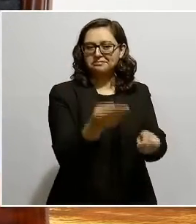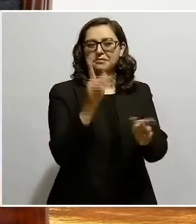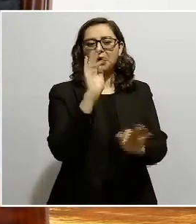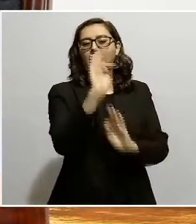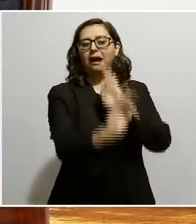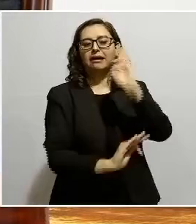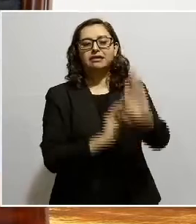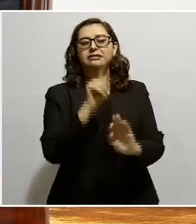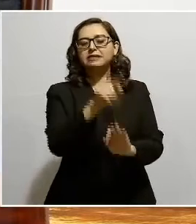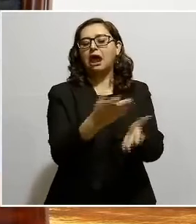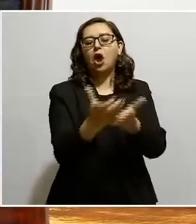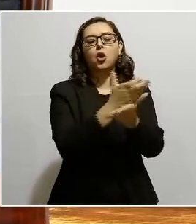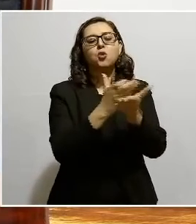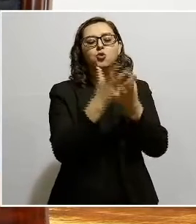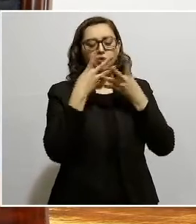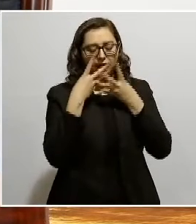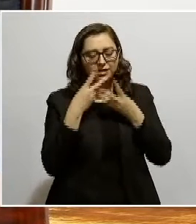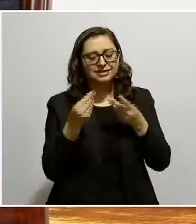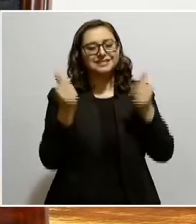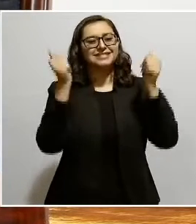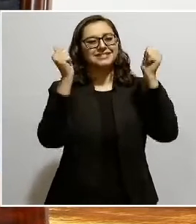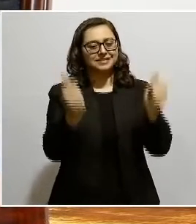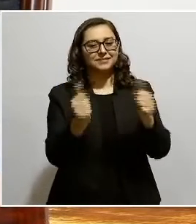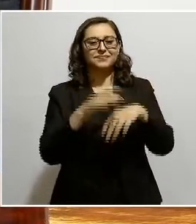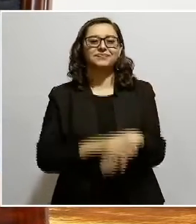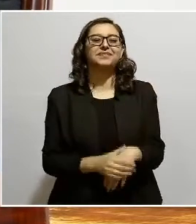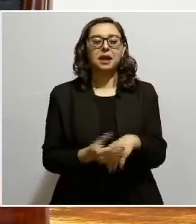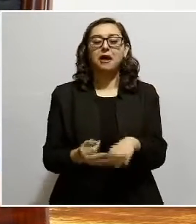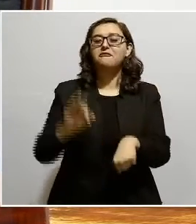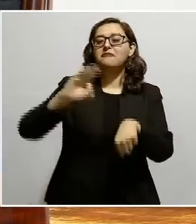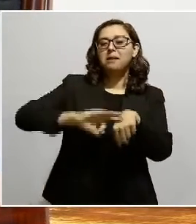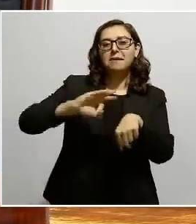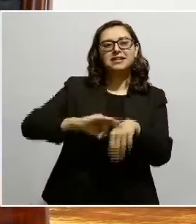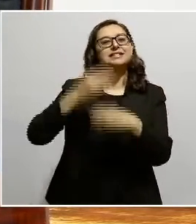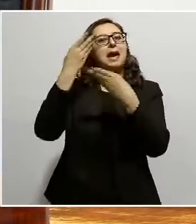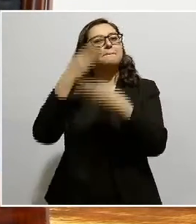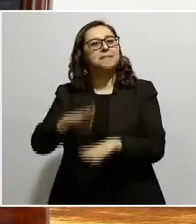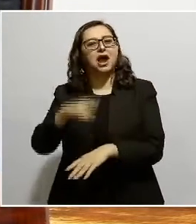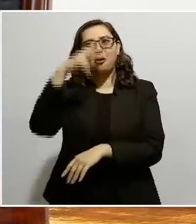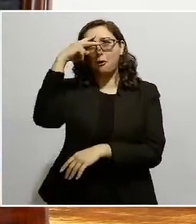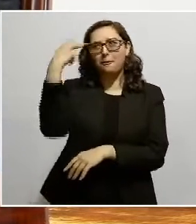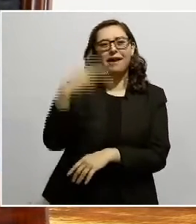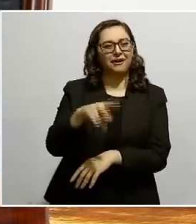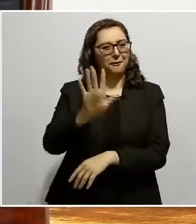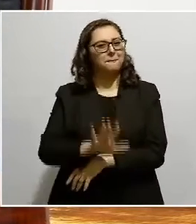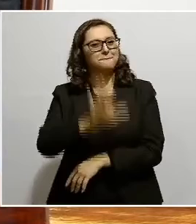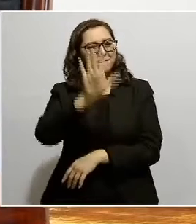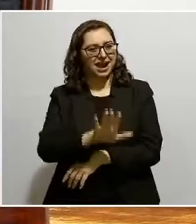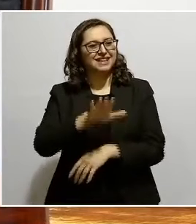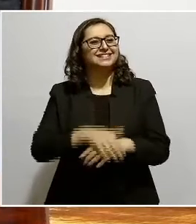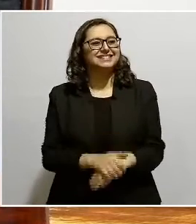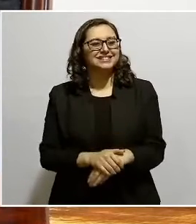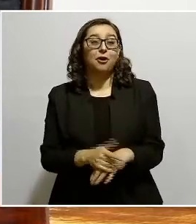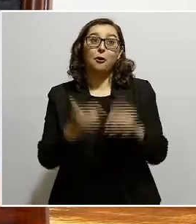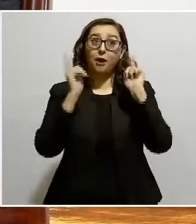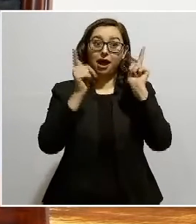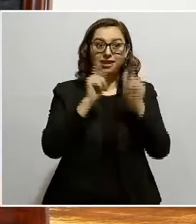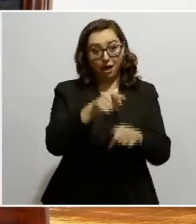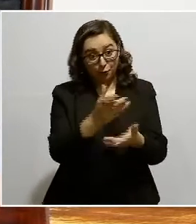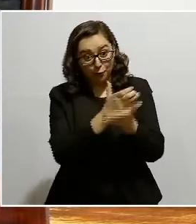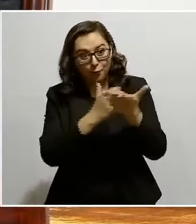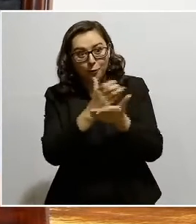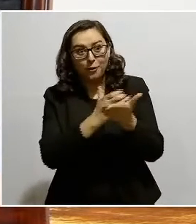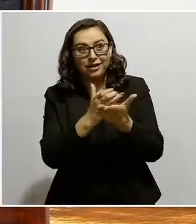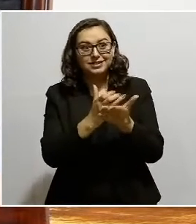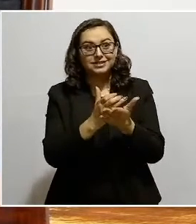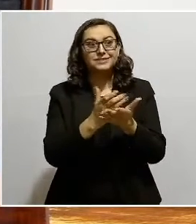ser despachada por la farmacia del Banco Nacional de México. Espero tu recuperación y